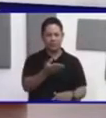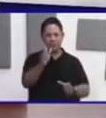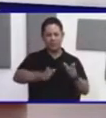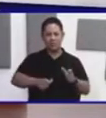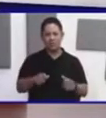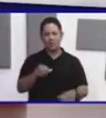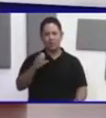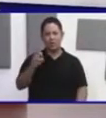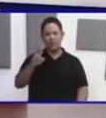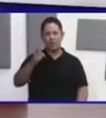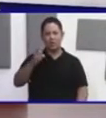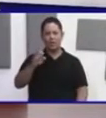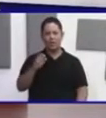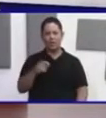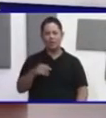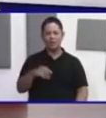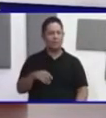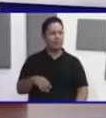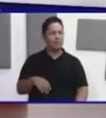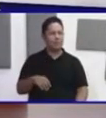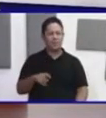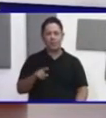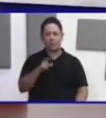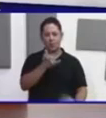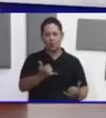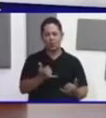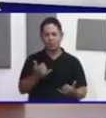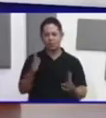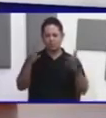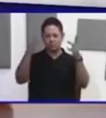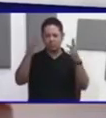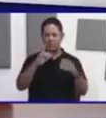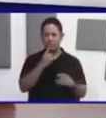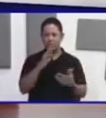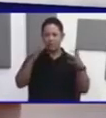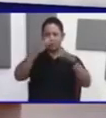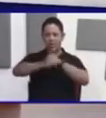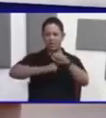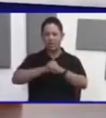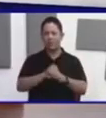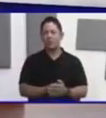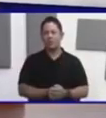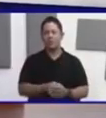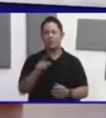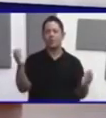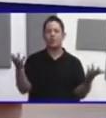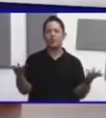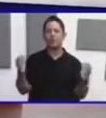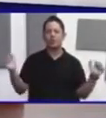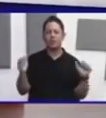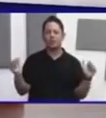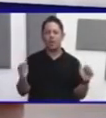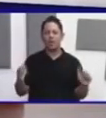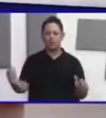al representante Jorge Méndez, que hoy está de plácemes, se encuentra en la ciudad de Bogotá. No hay vuelo